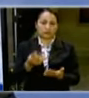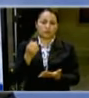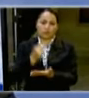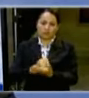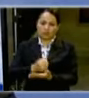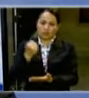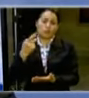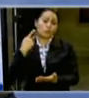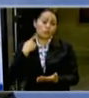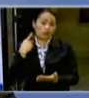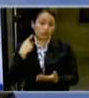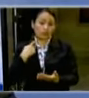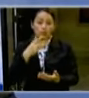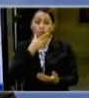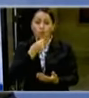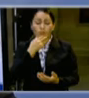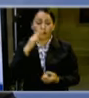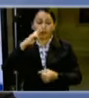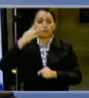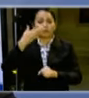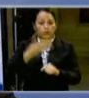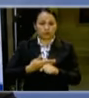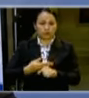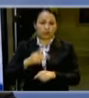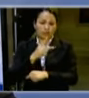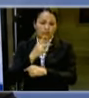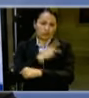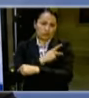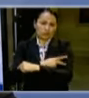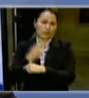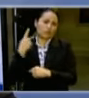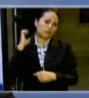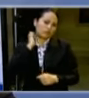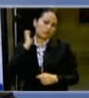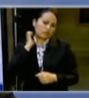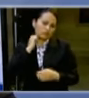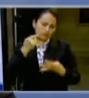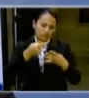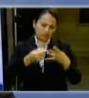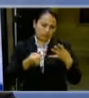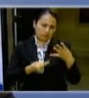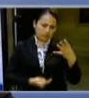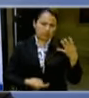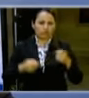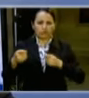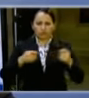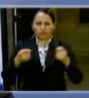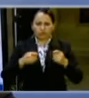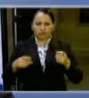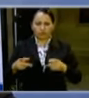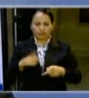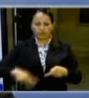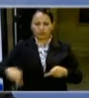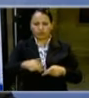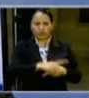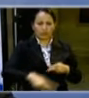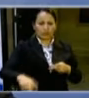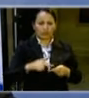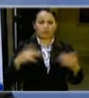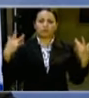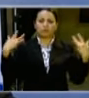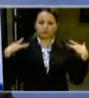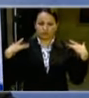tal política, el titular del Poder Ejecutivo observará los siguientes principios normativos: la autodeterminación de los pueblos, la no intervención,